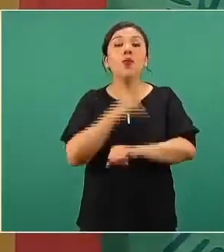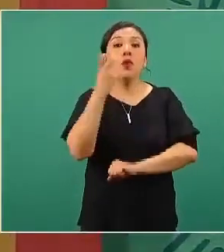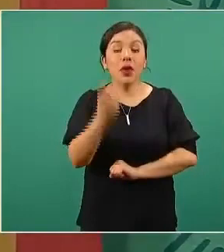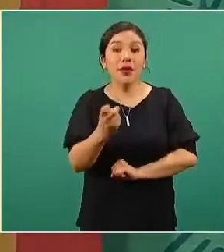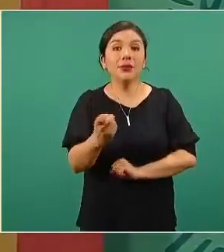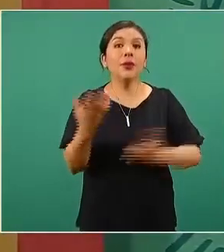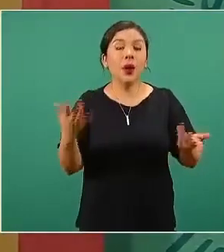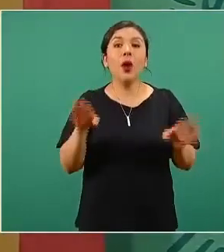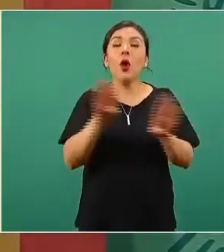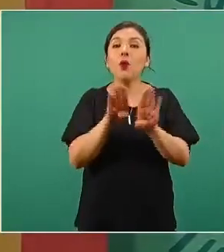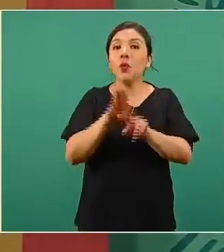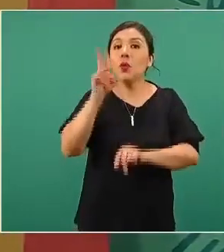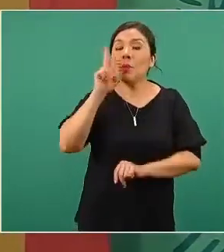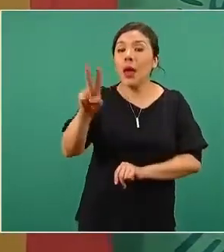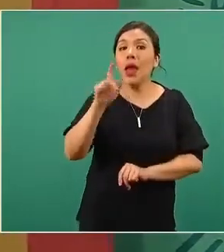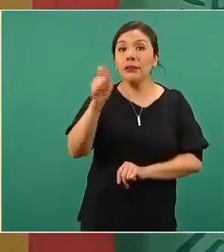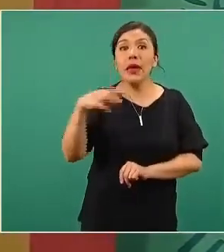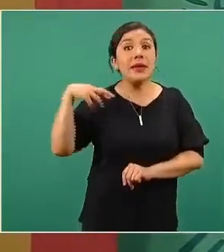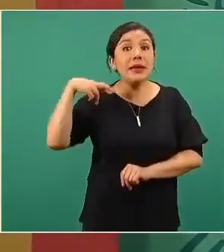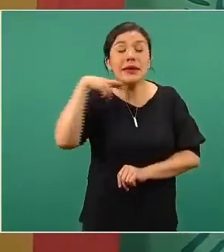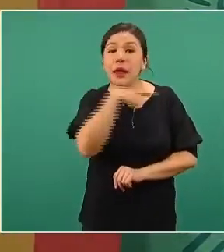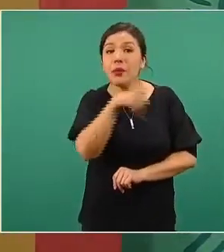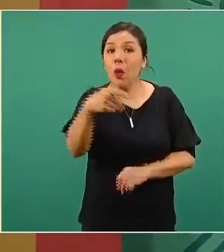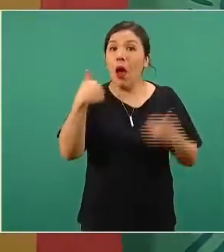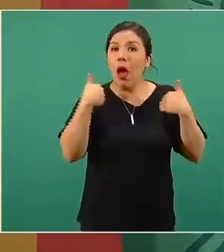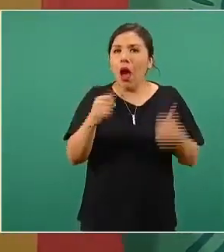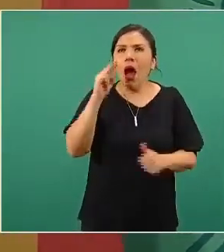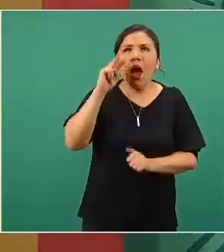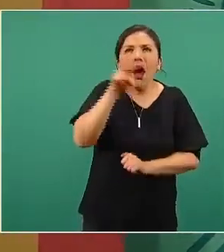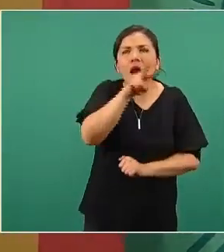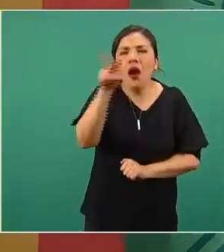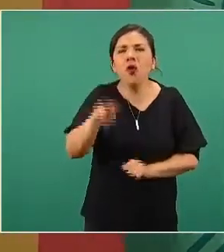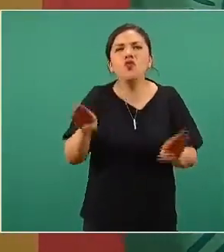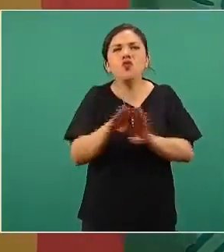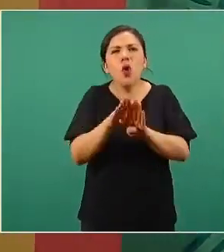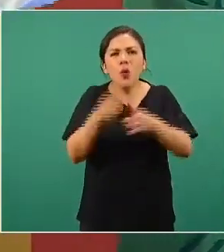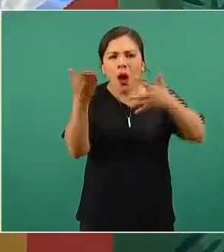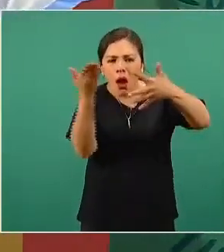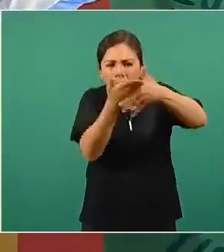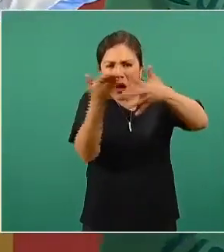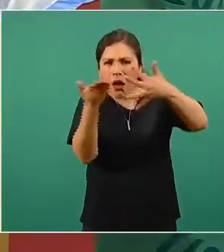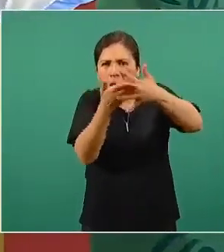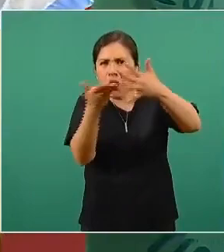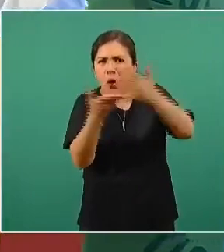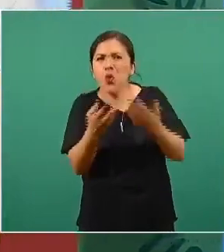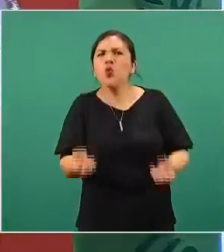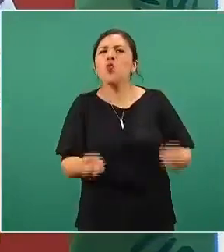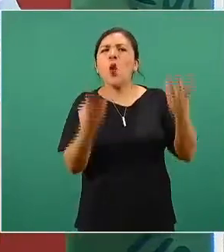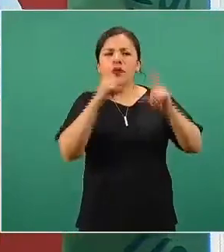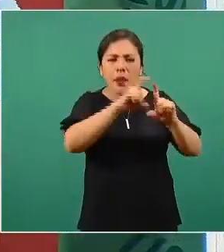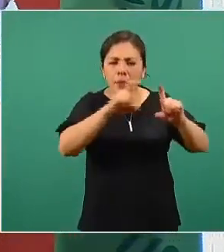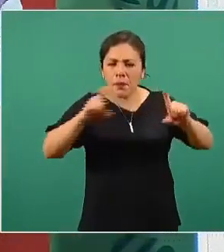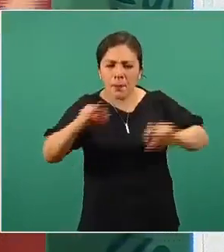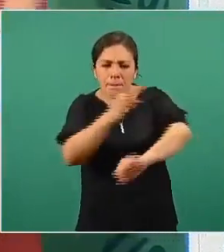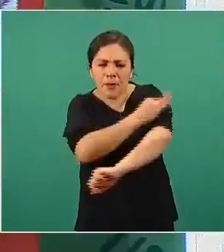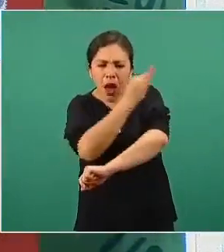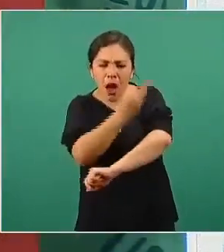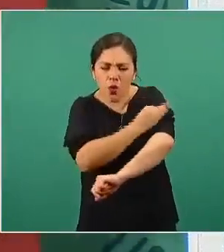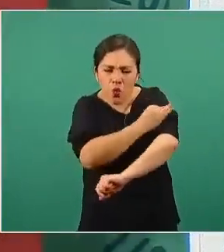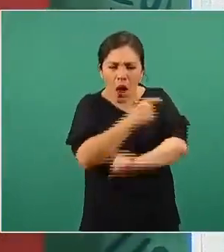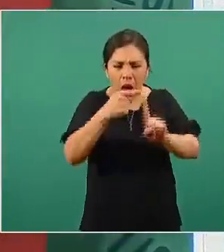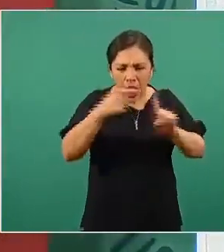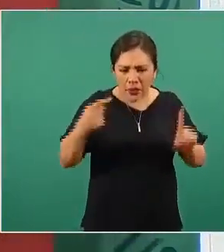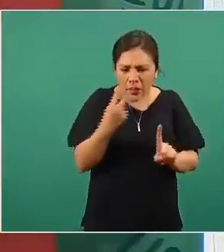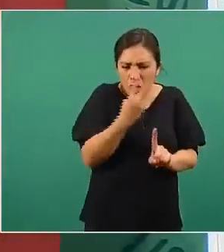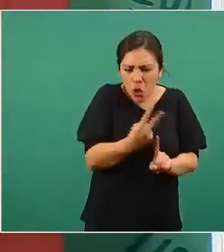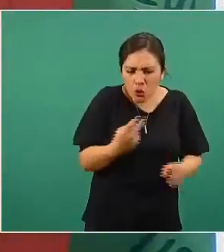que no es tan inmediatamente evidente dividir el número de dosis entre 2 y obtener el